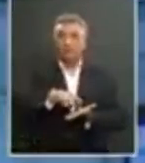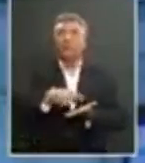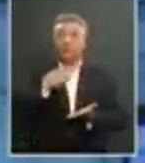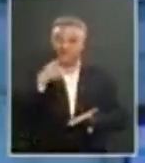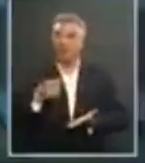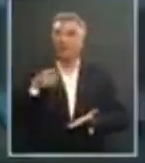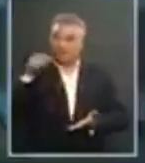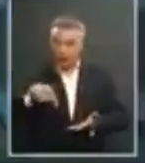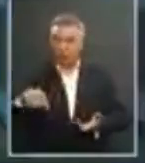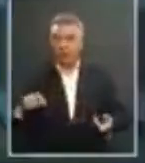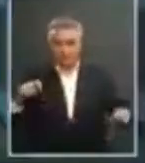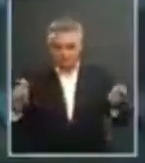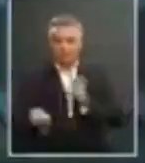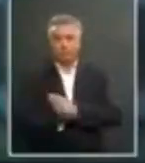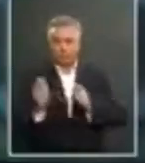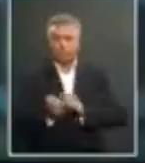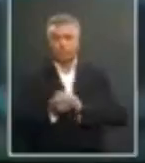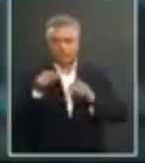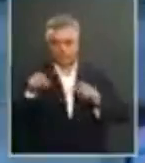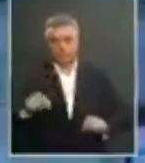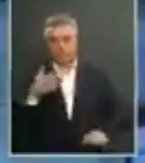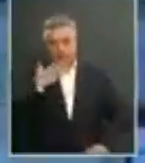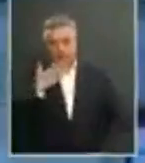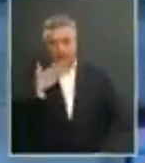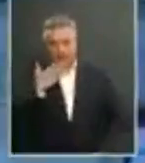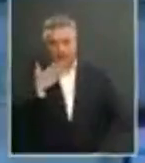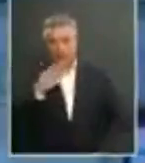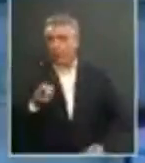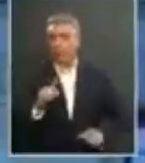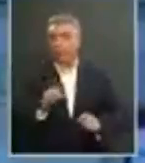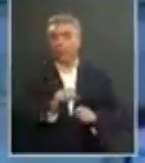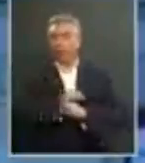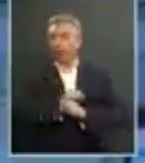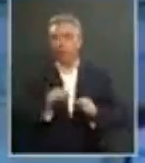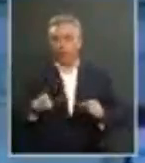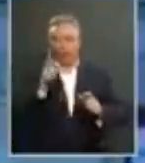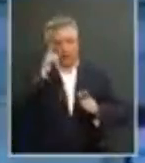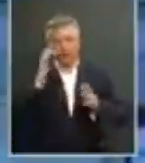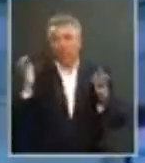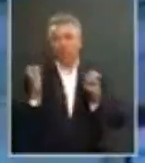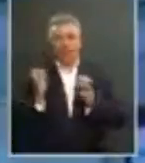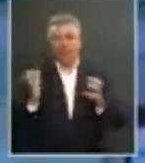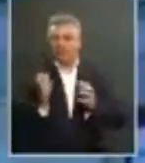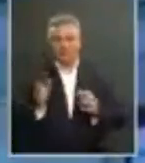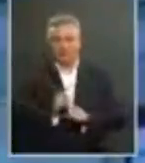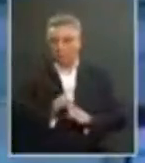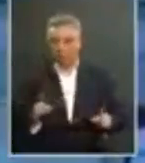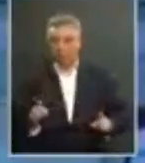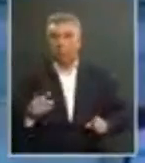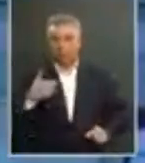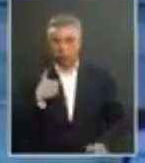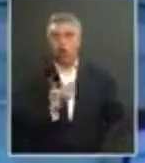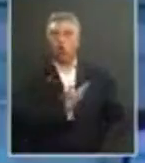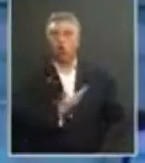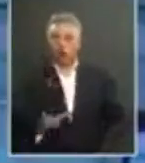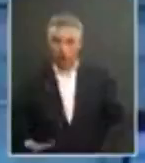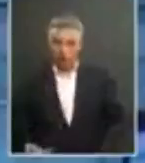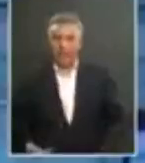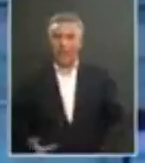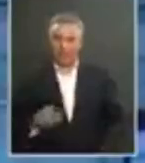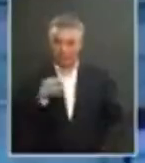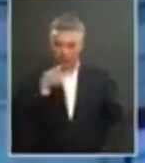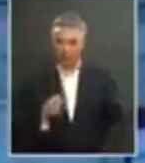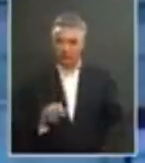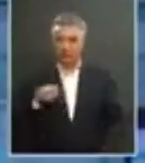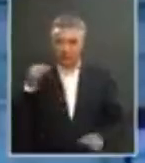exigió con urgencia en el estallido social. No se justifica la violencia. En mi gobierno, así como vamos a garantizar que estamos avanzando de verdad en los